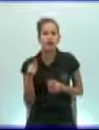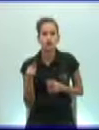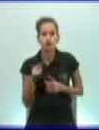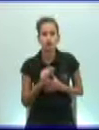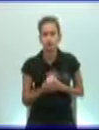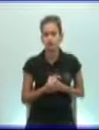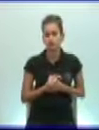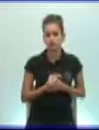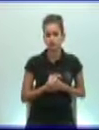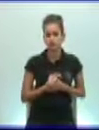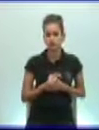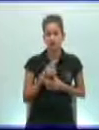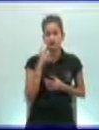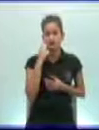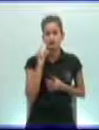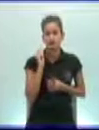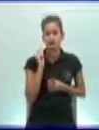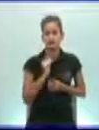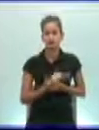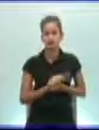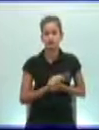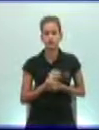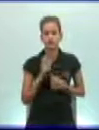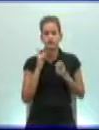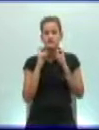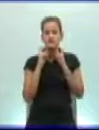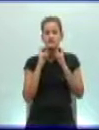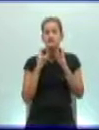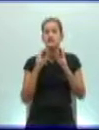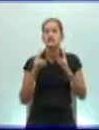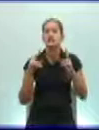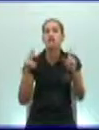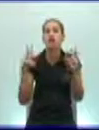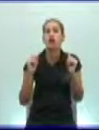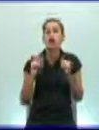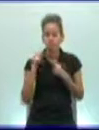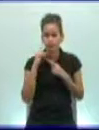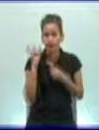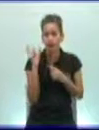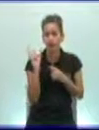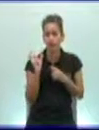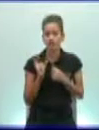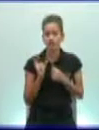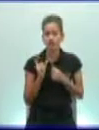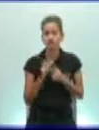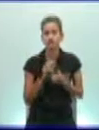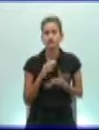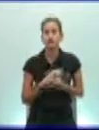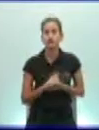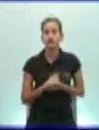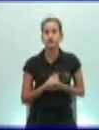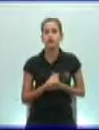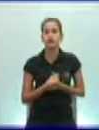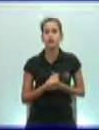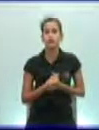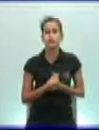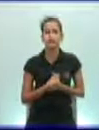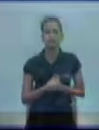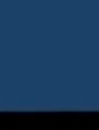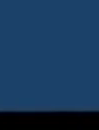vivirían se deriva del verbo vivir. Revisen para continuar.